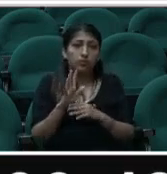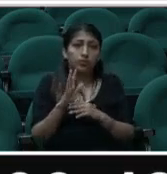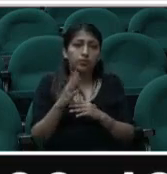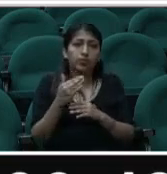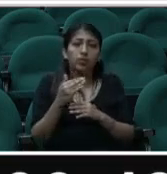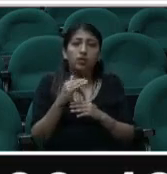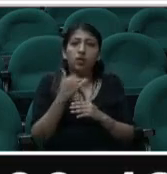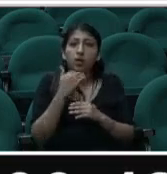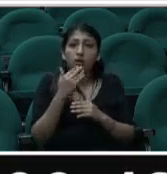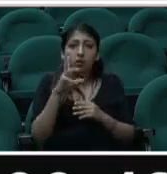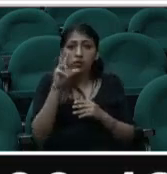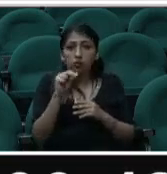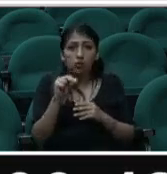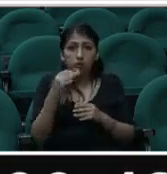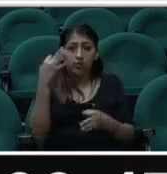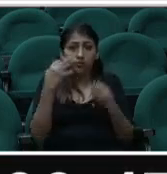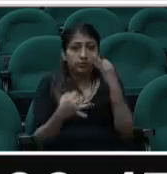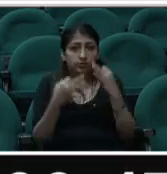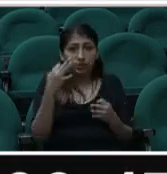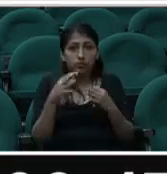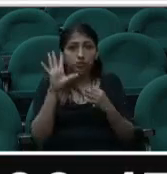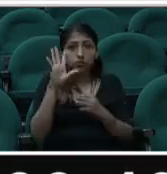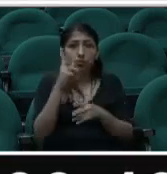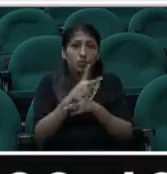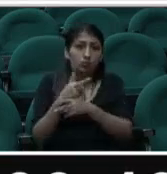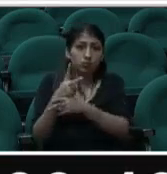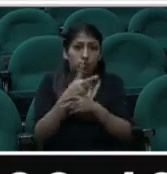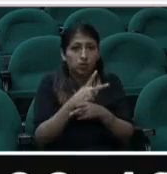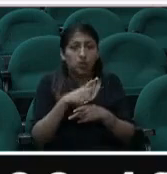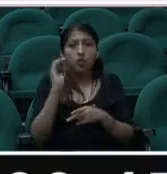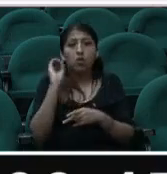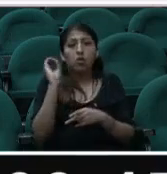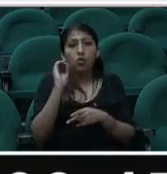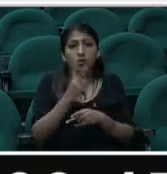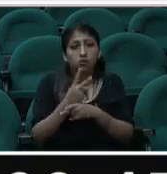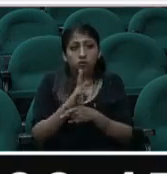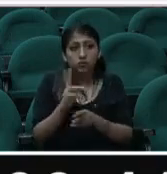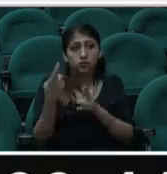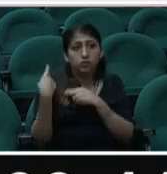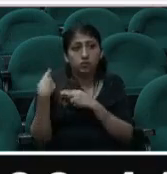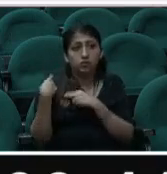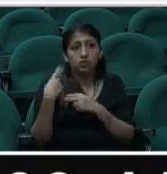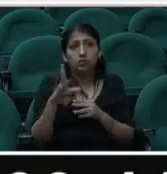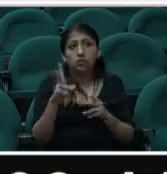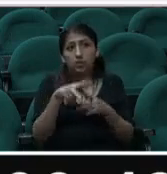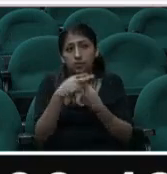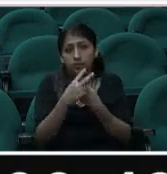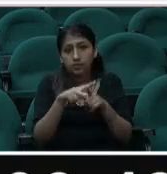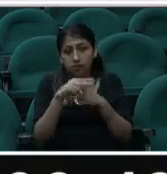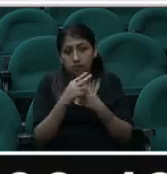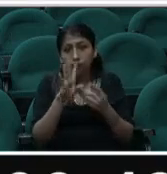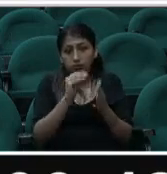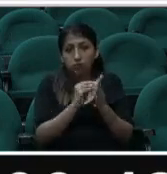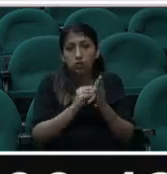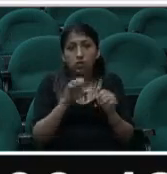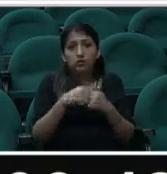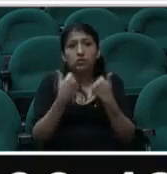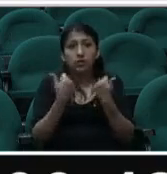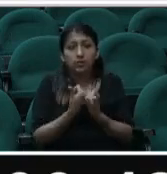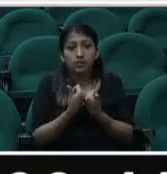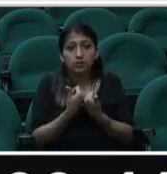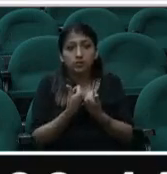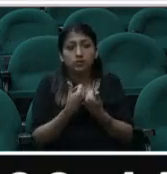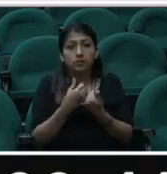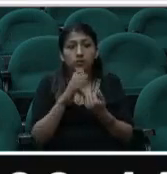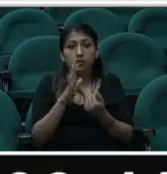de que haya en este caso que no sean fiscalizados por los consejeros o los concejales respectivamente los mecanismos con los que cuentan los asambleístas son